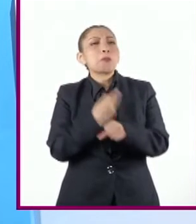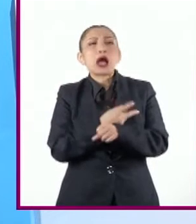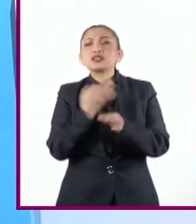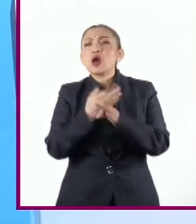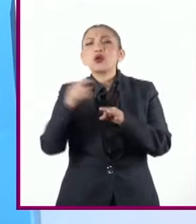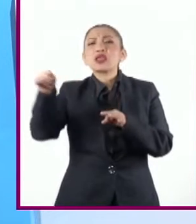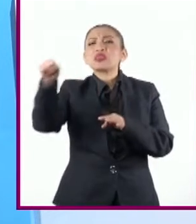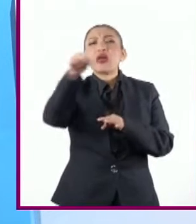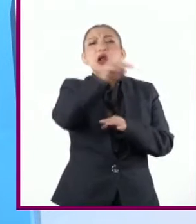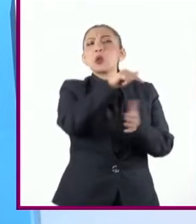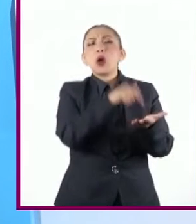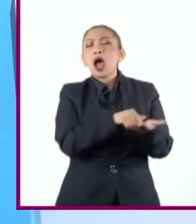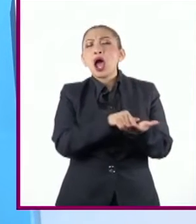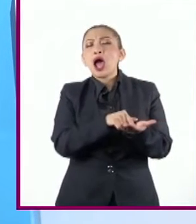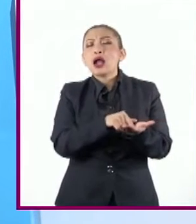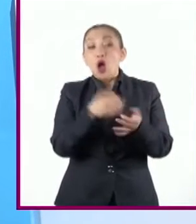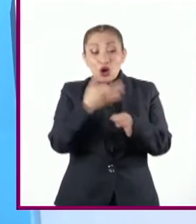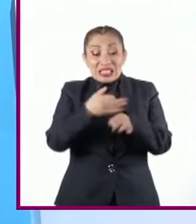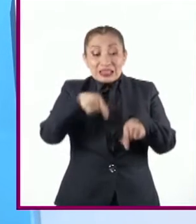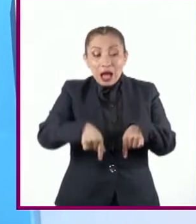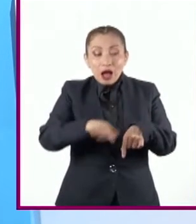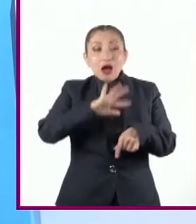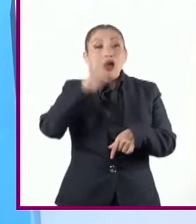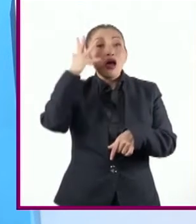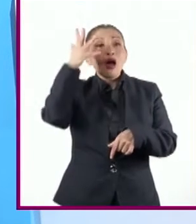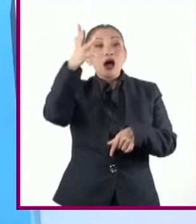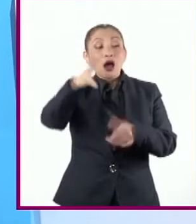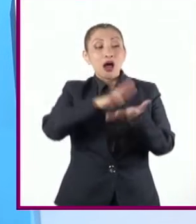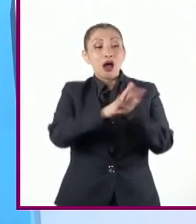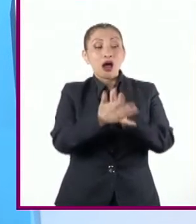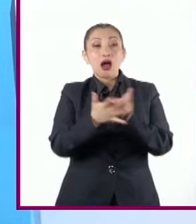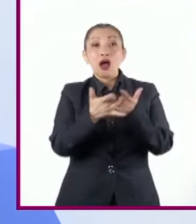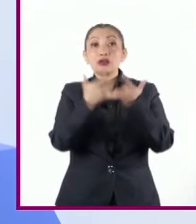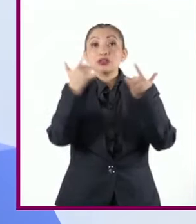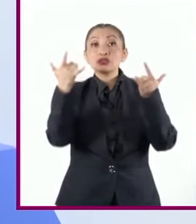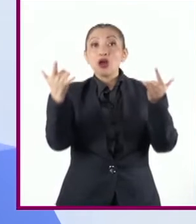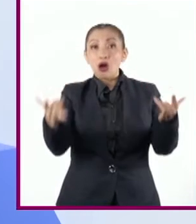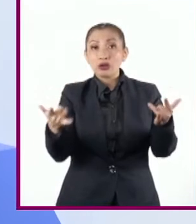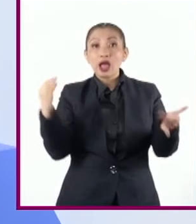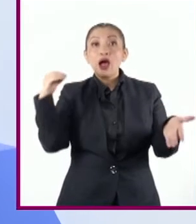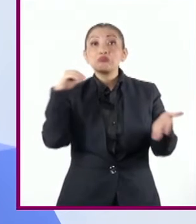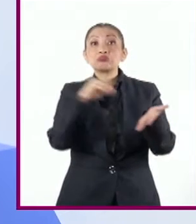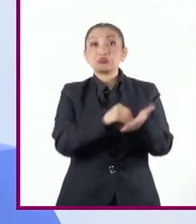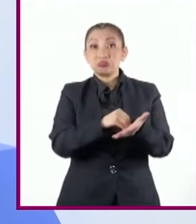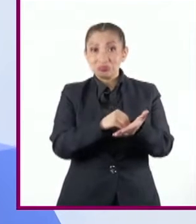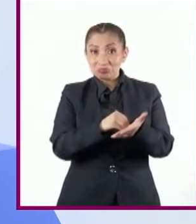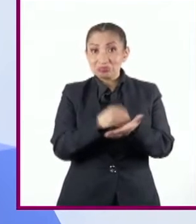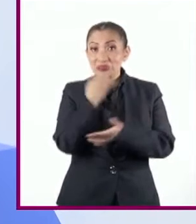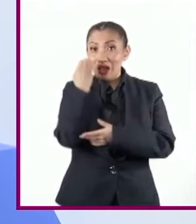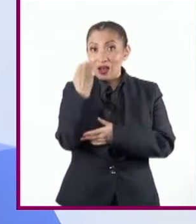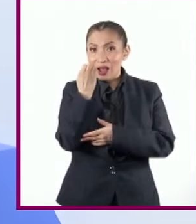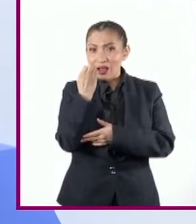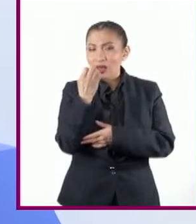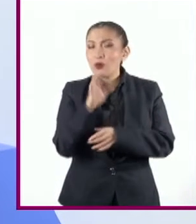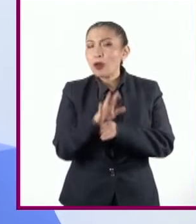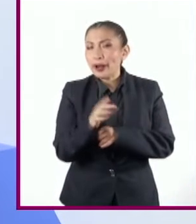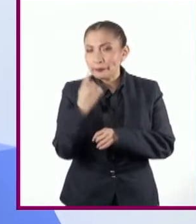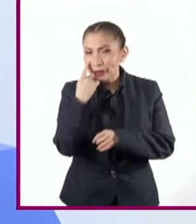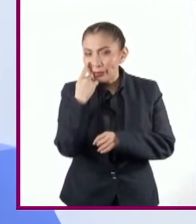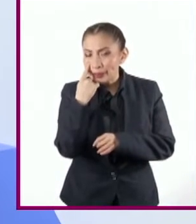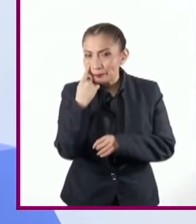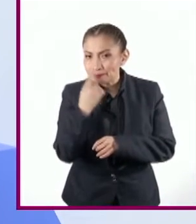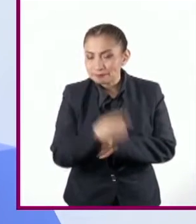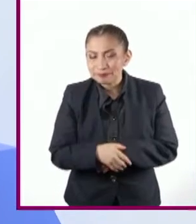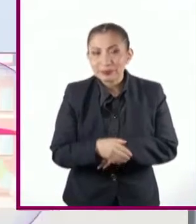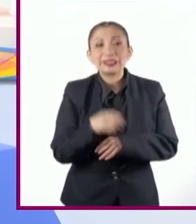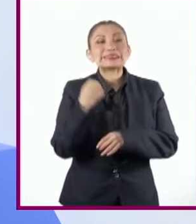en el futuro se estudiará en las escuelas por su grado de importancia. ¿Saben de qué les estoy hablando?